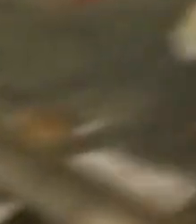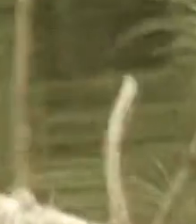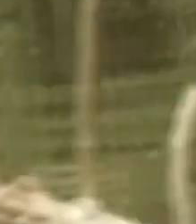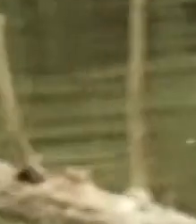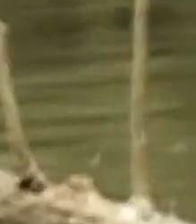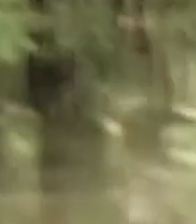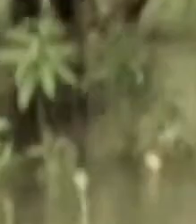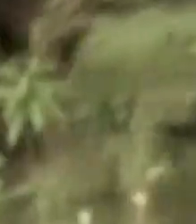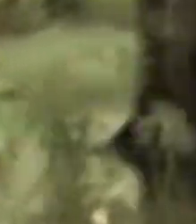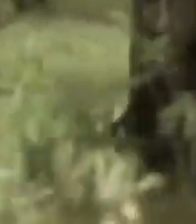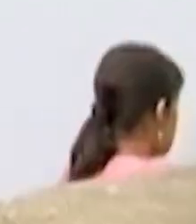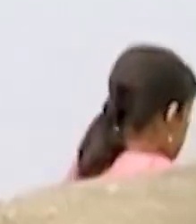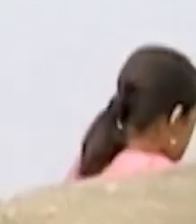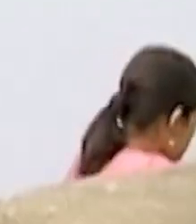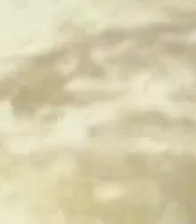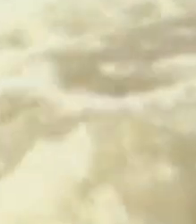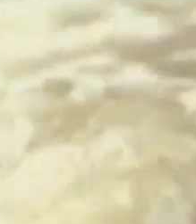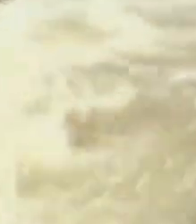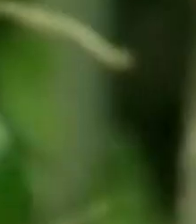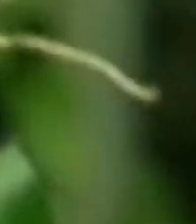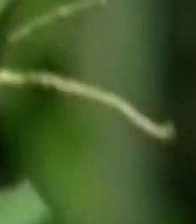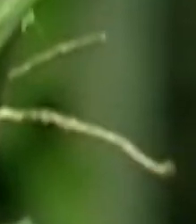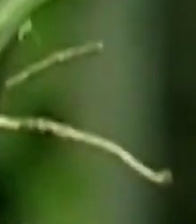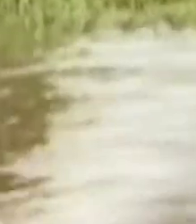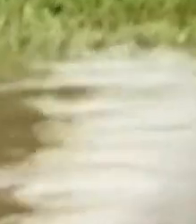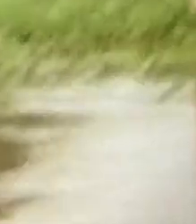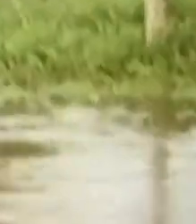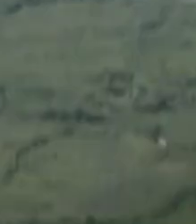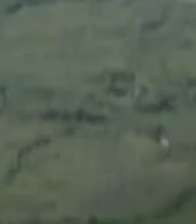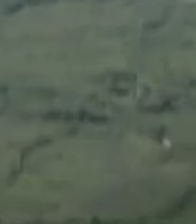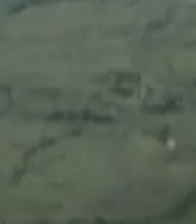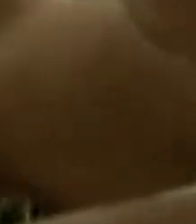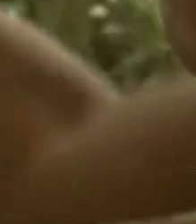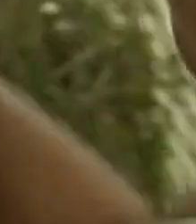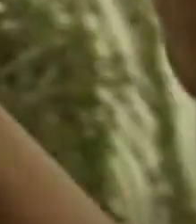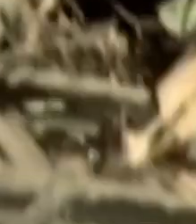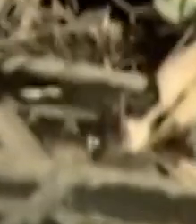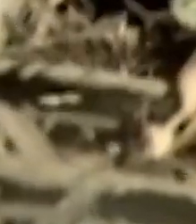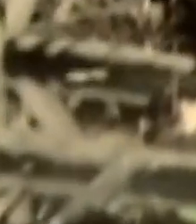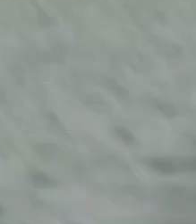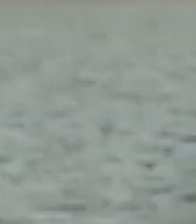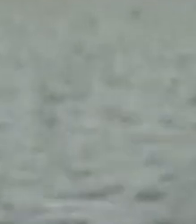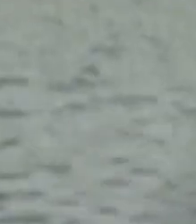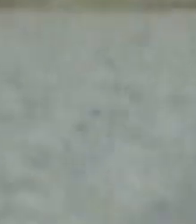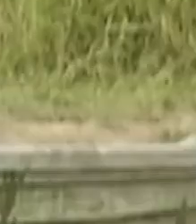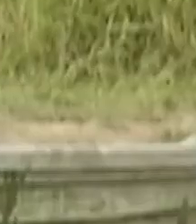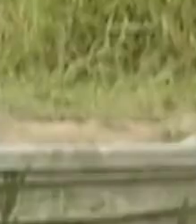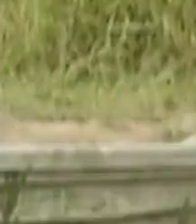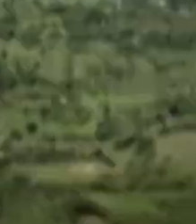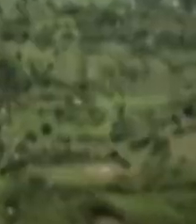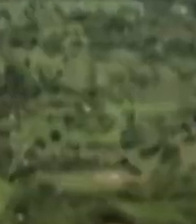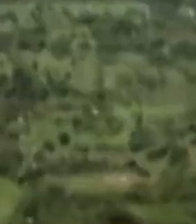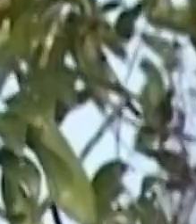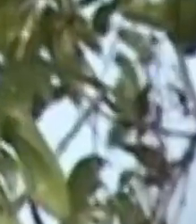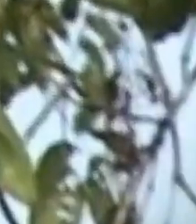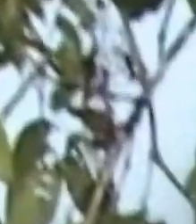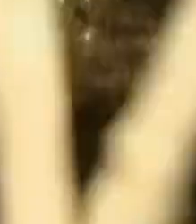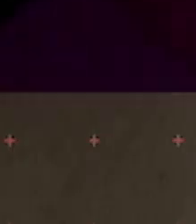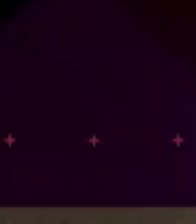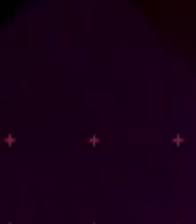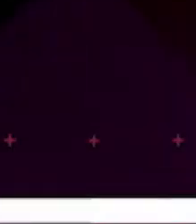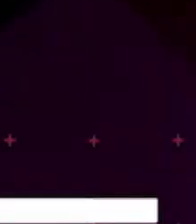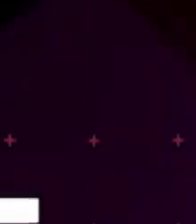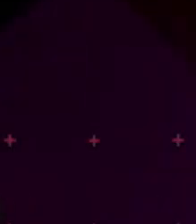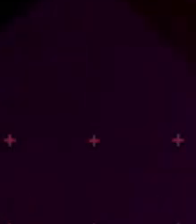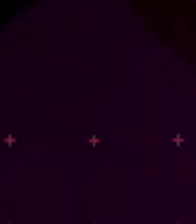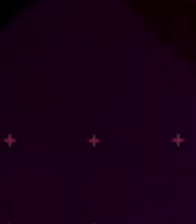decidieron hacerlas su hogar. Esta semana en Forjadores presentamos el Golfo de Nicoya, su historia y